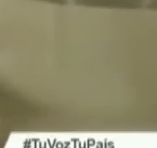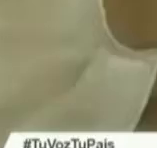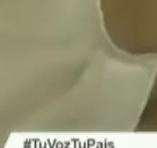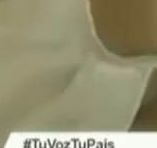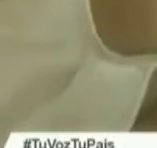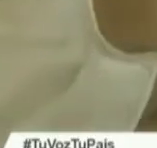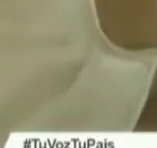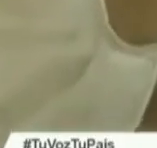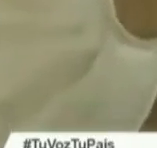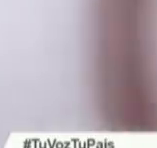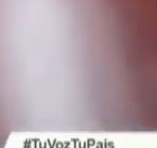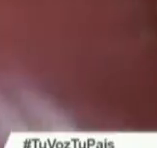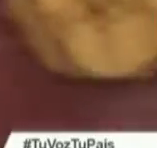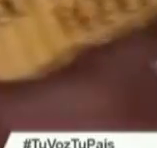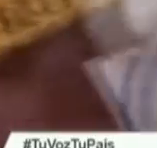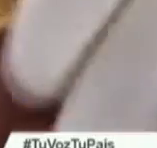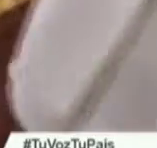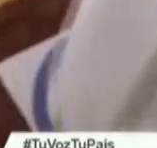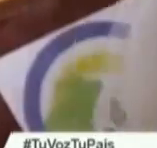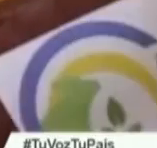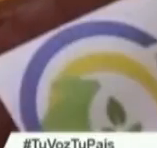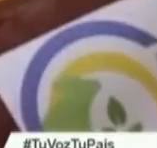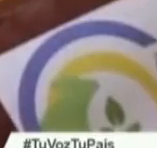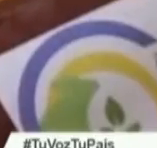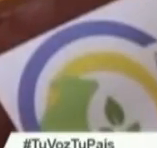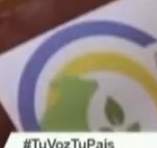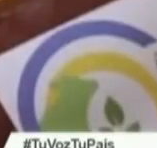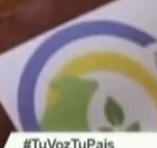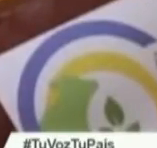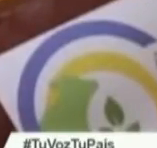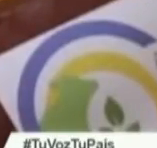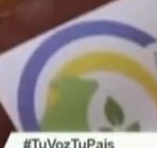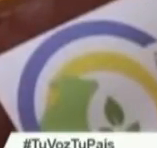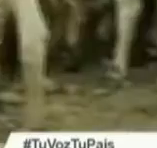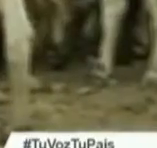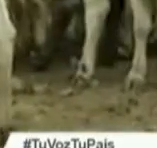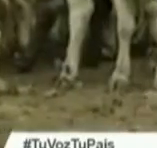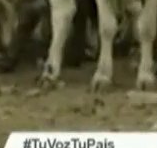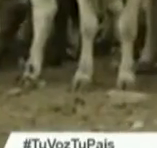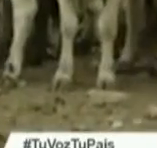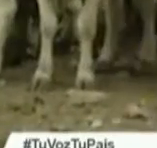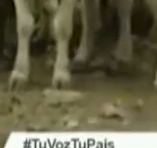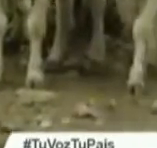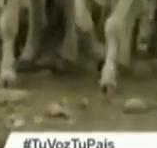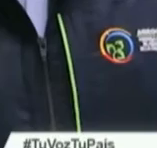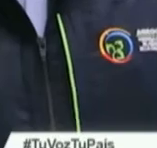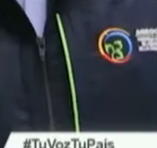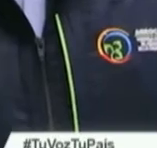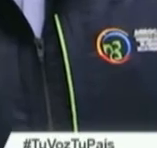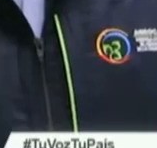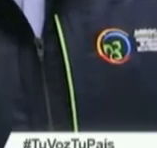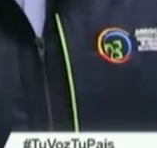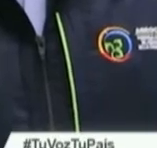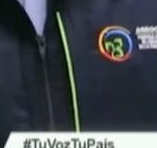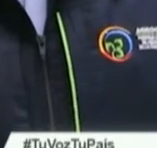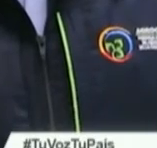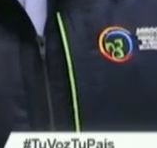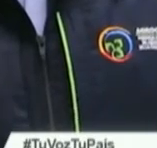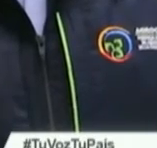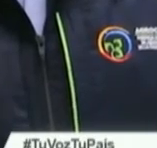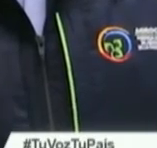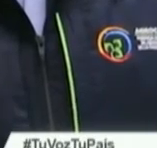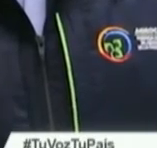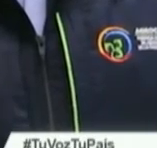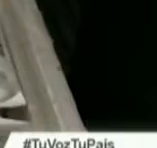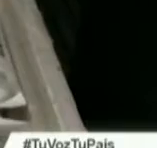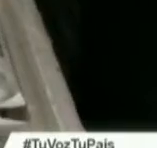vacunación, designación que fue reconocida por la Organización Mundial de Sanidad Animal en el año 2015. Según Javier Vargas, coordinador general de